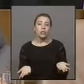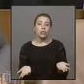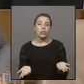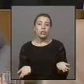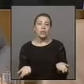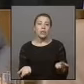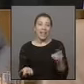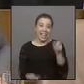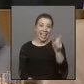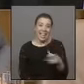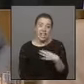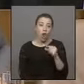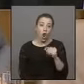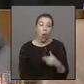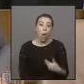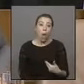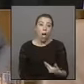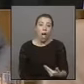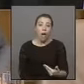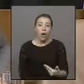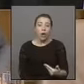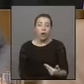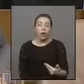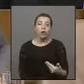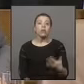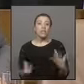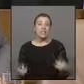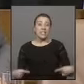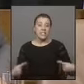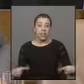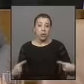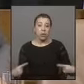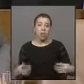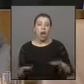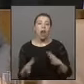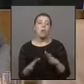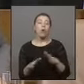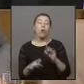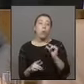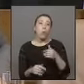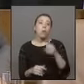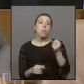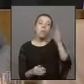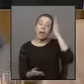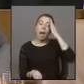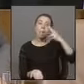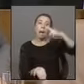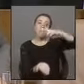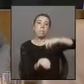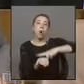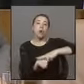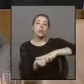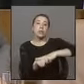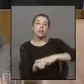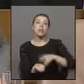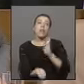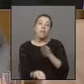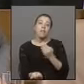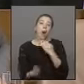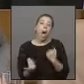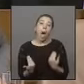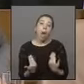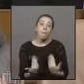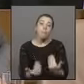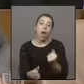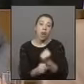él esté pronto, no nos hacía rueda, esté postrado. Y entonces, hay que apurar el tranco.